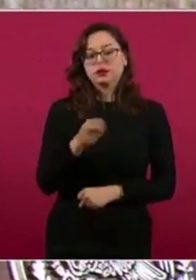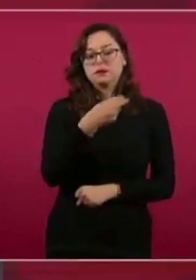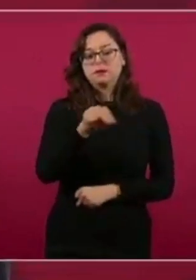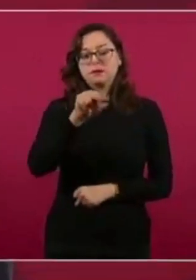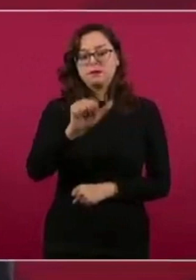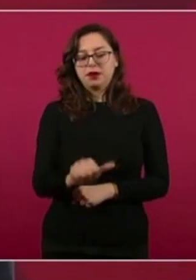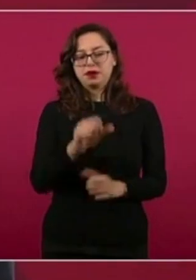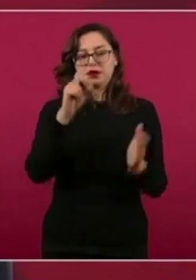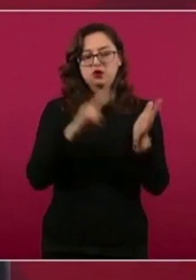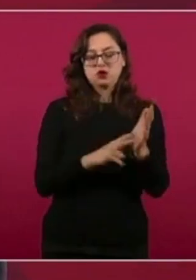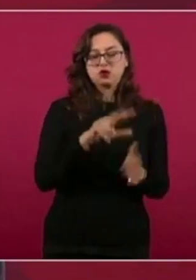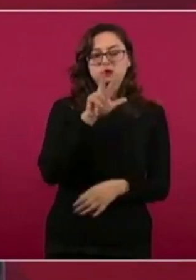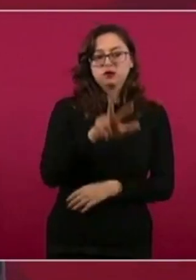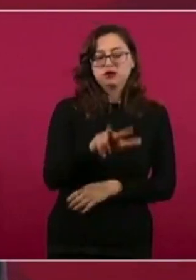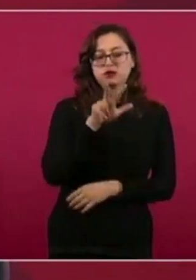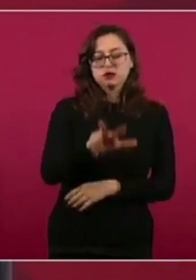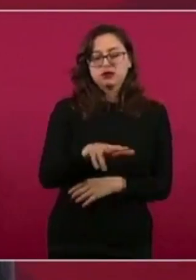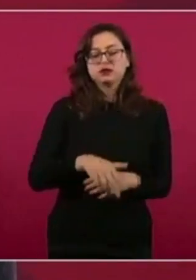Presidencia ejerció